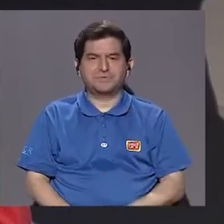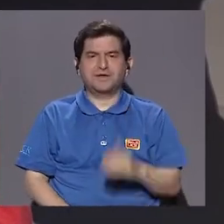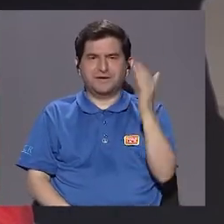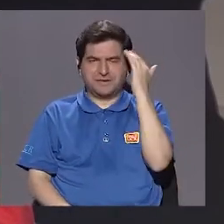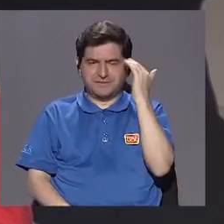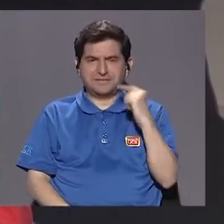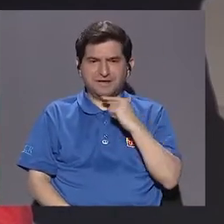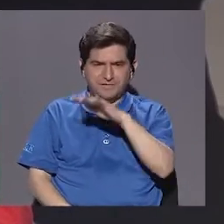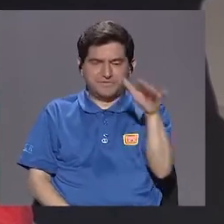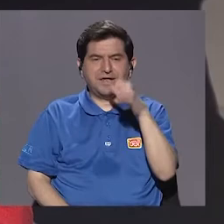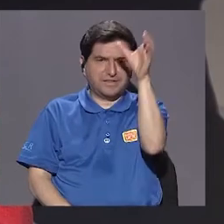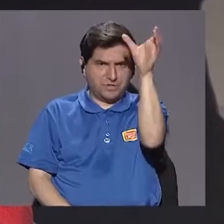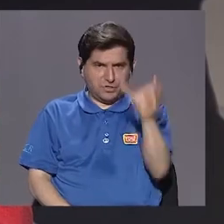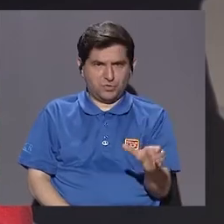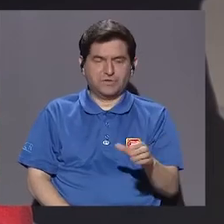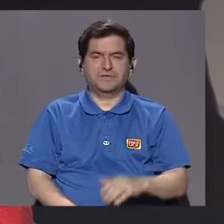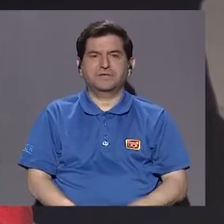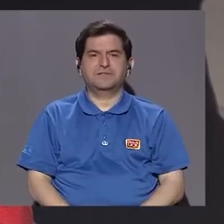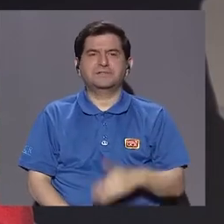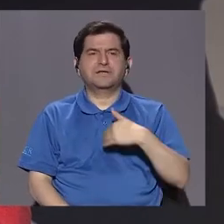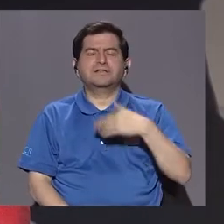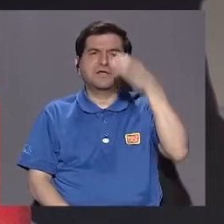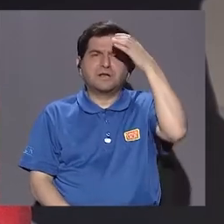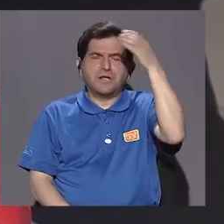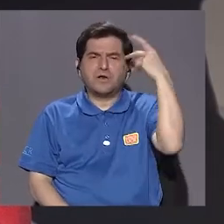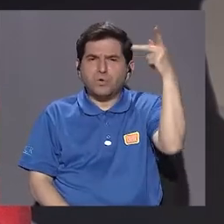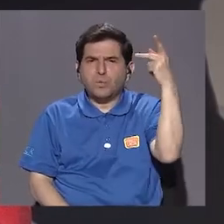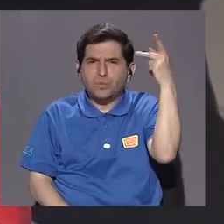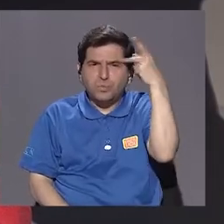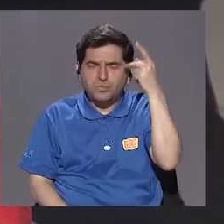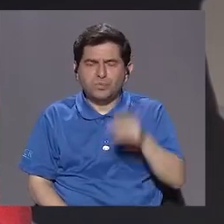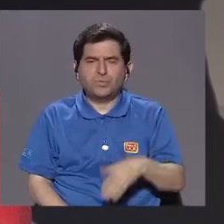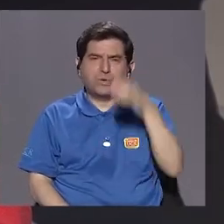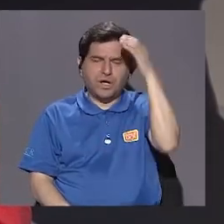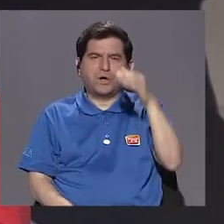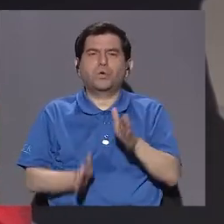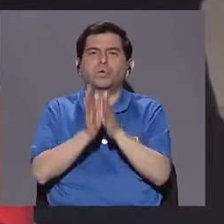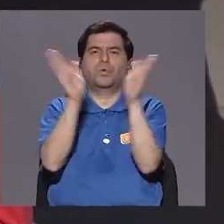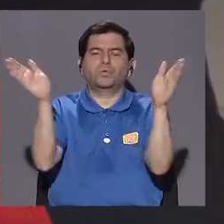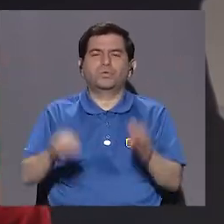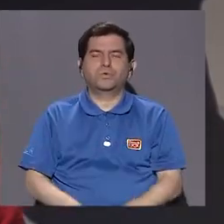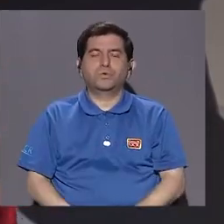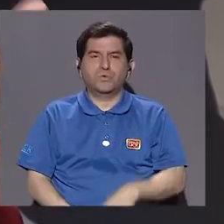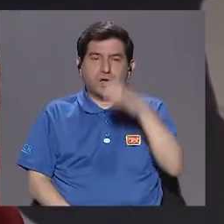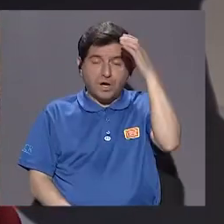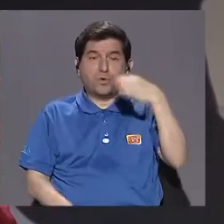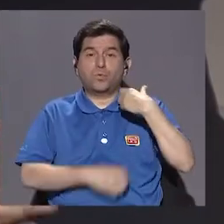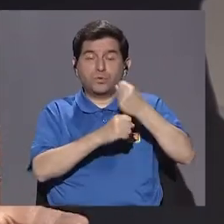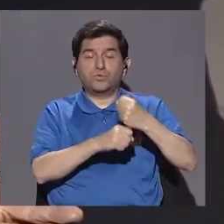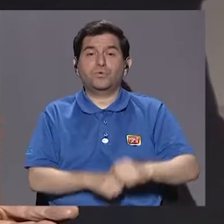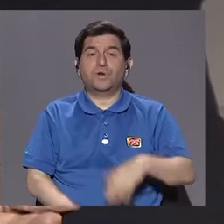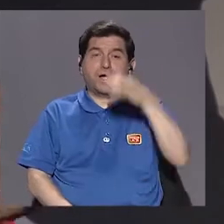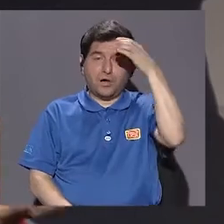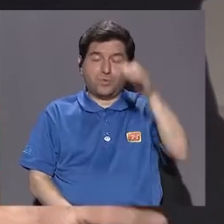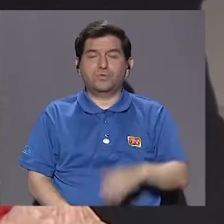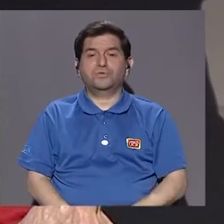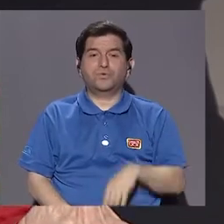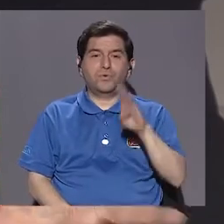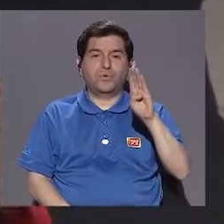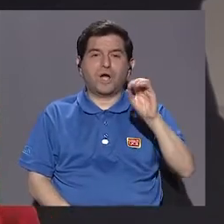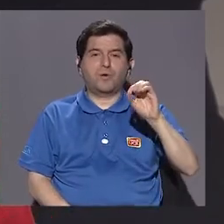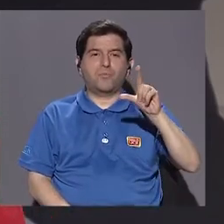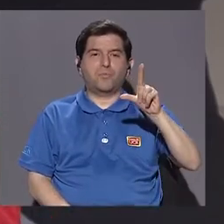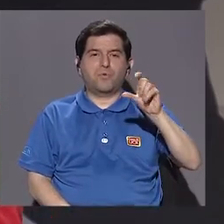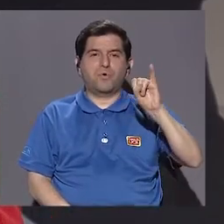de la realidad continental tenía escultura política de cultura general cultura militar cultura bolivariana se sabía